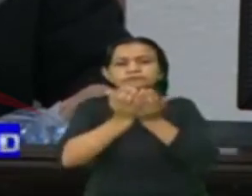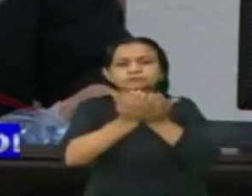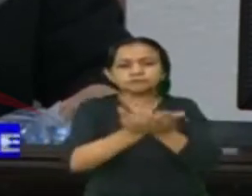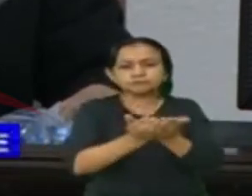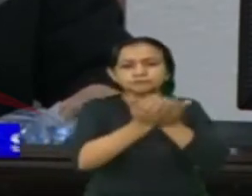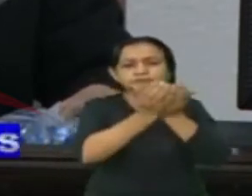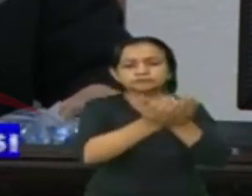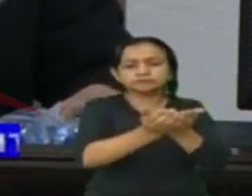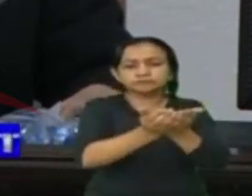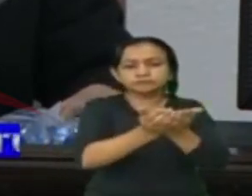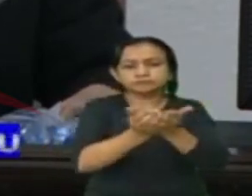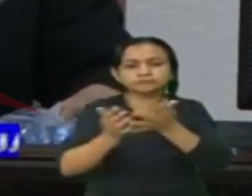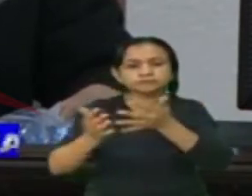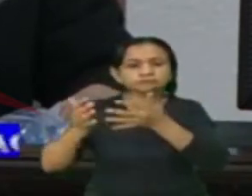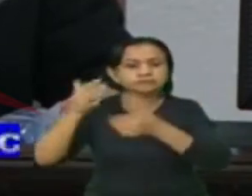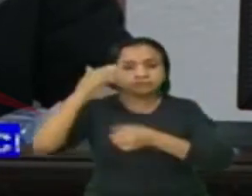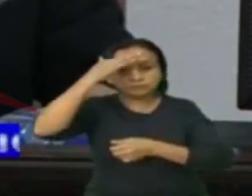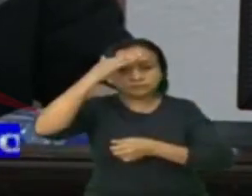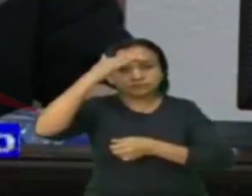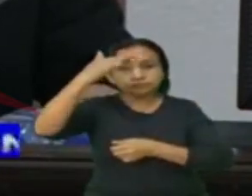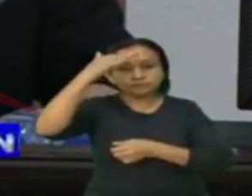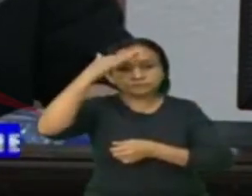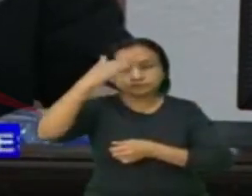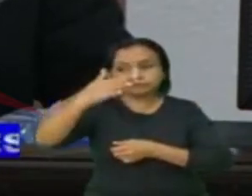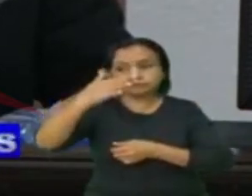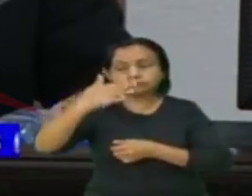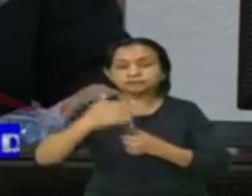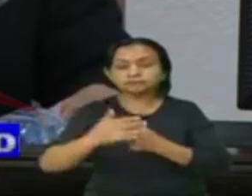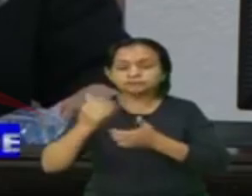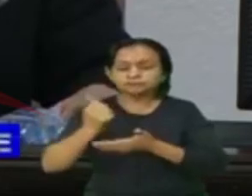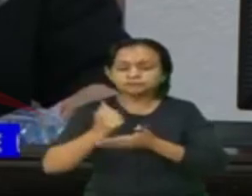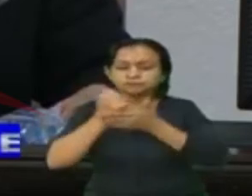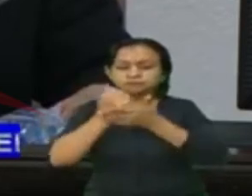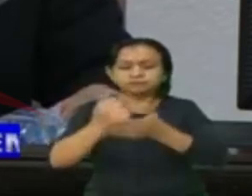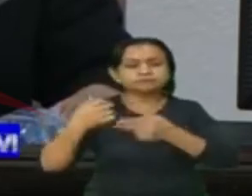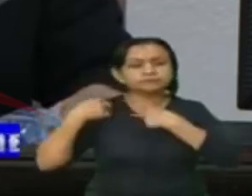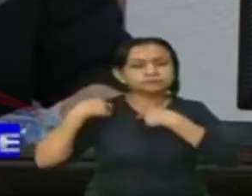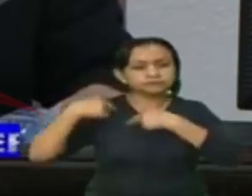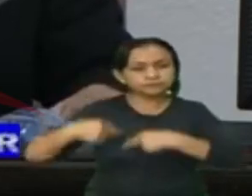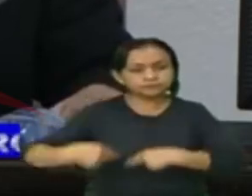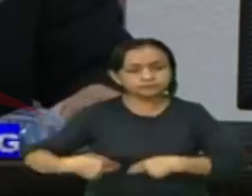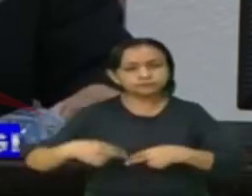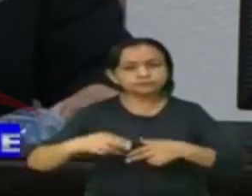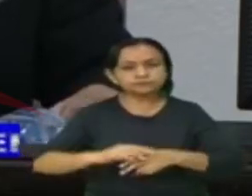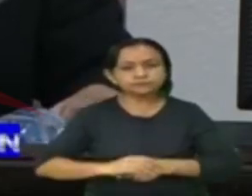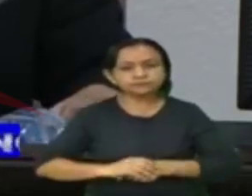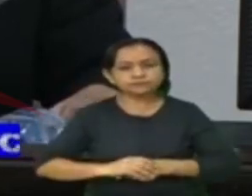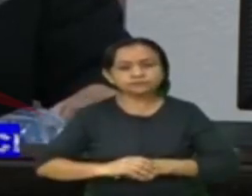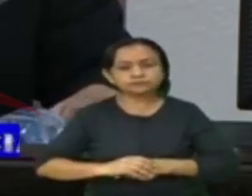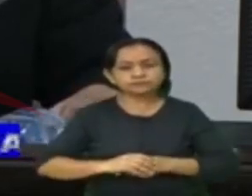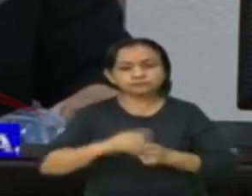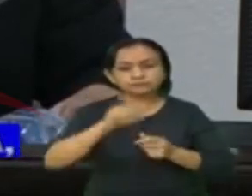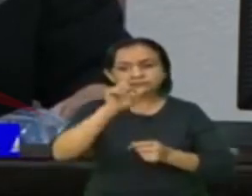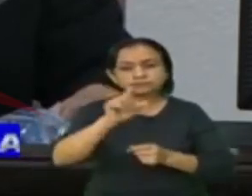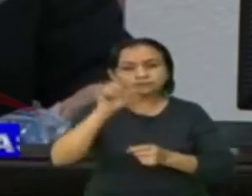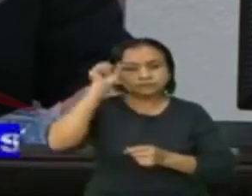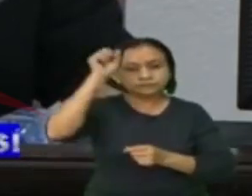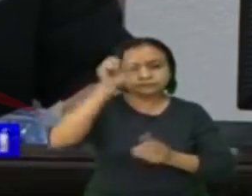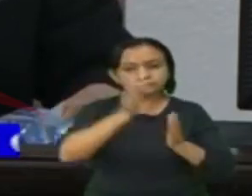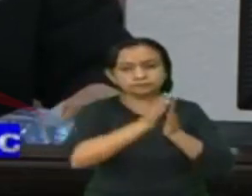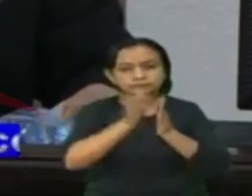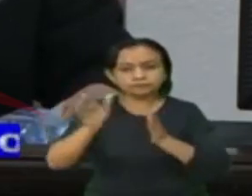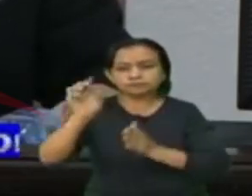los Estados Unidos Mexicanos con fines humanitarios del 1 de julio